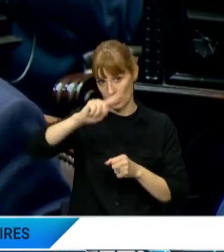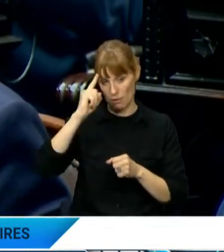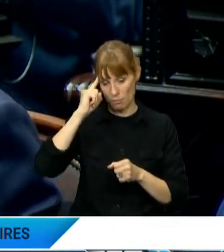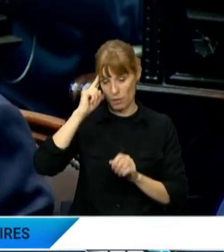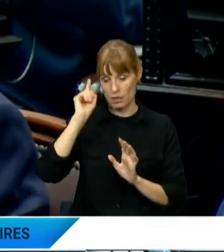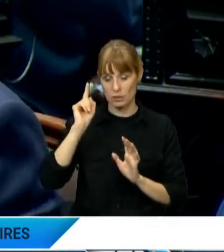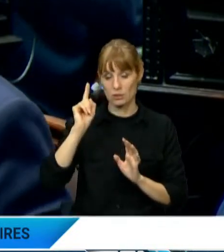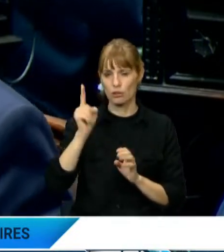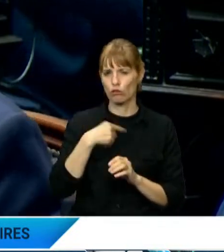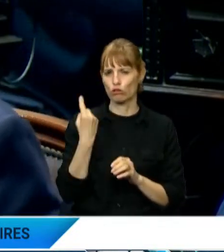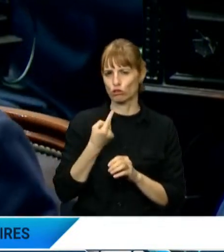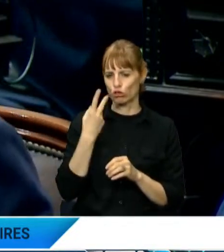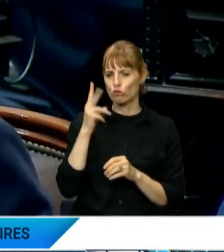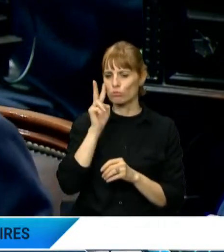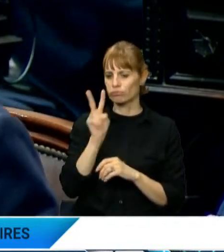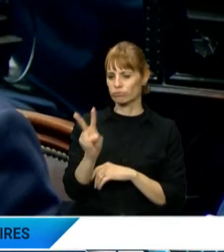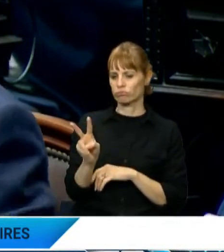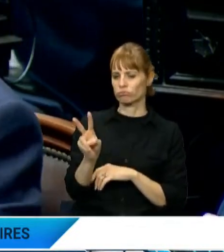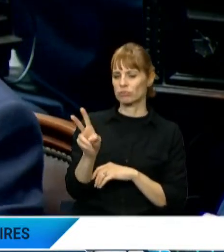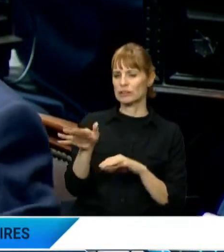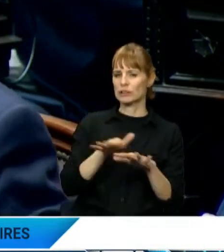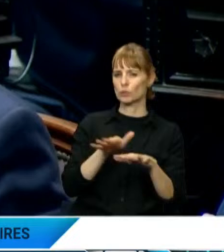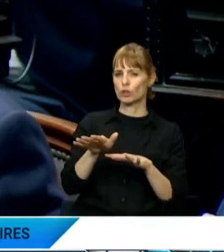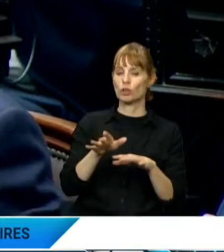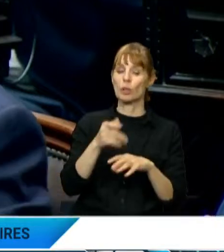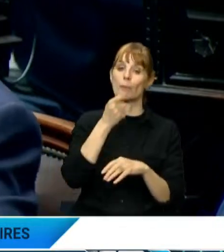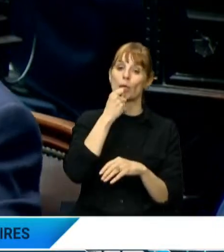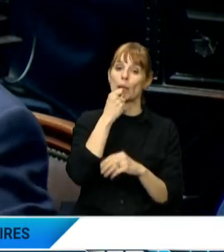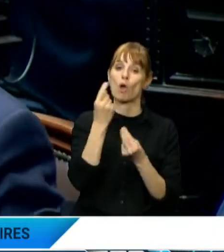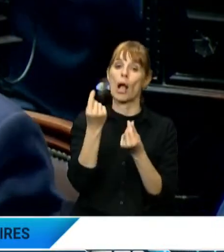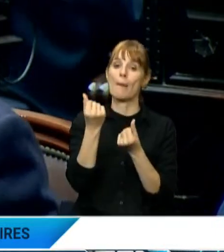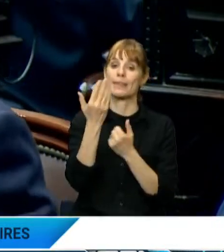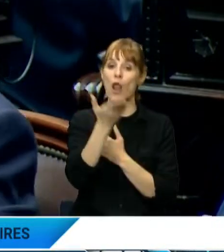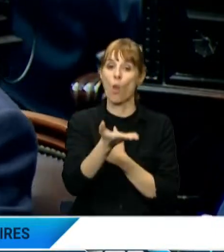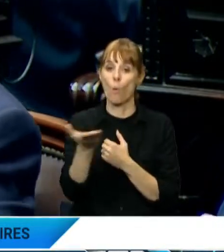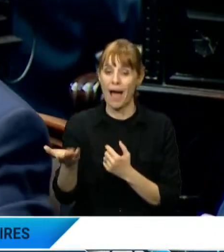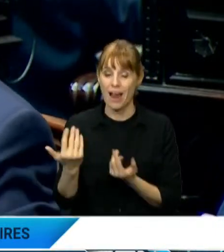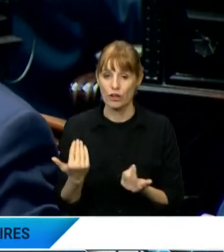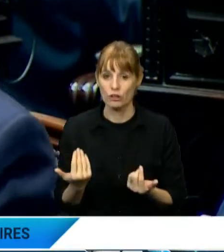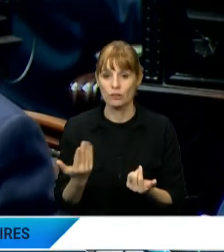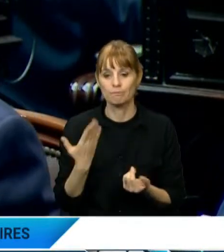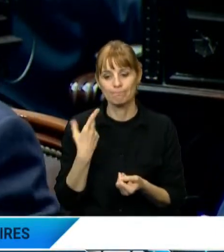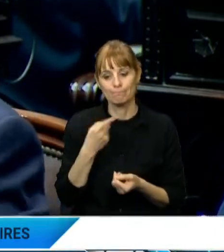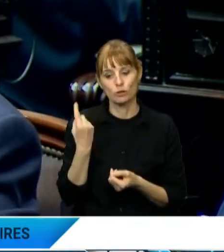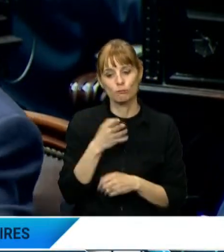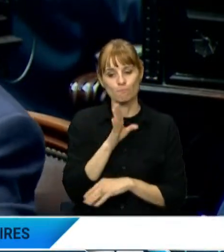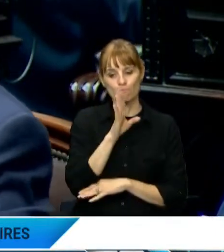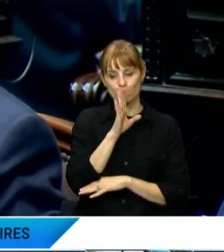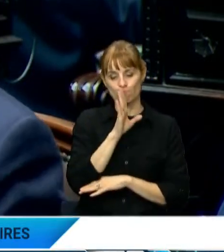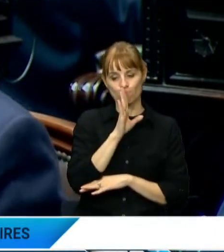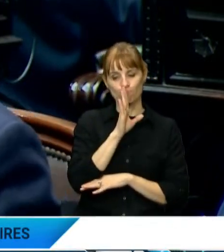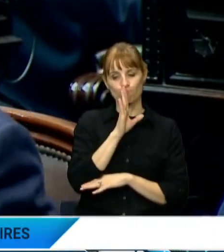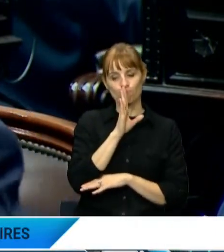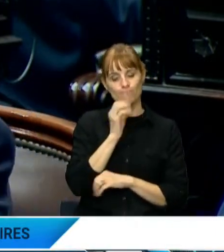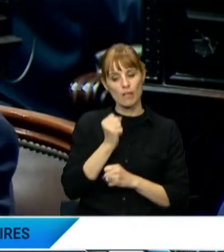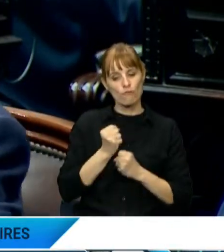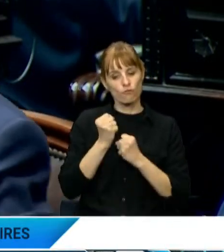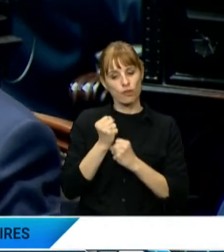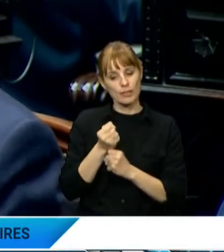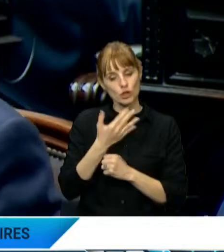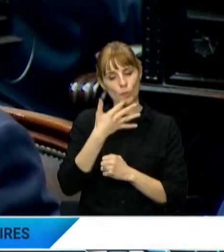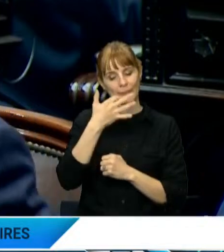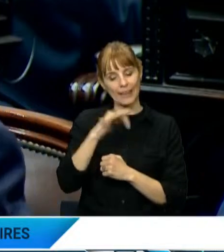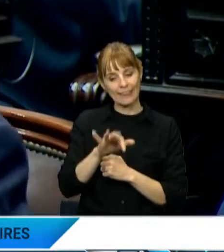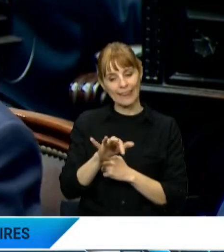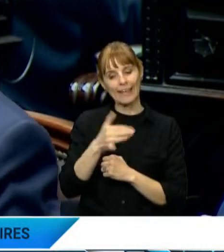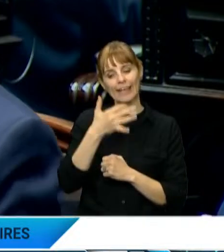Nosotros vemos algunas situaciones en capital humano, nos callamos, tratamos de ser comprensivos, entendemos que es un